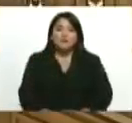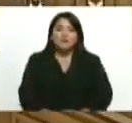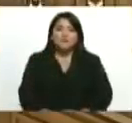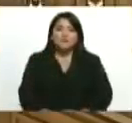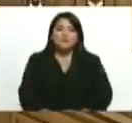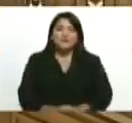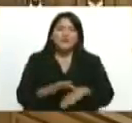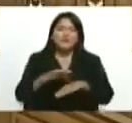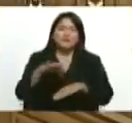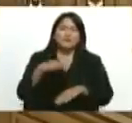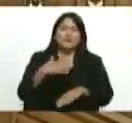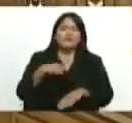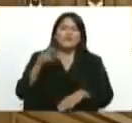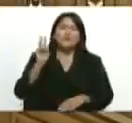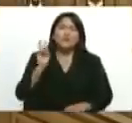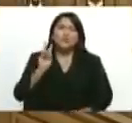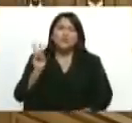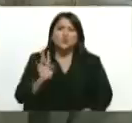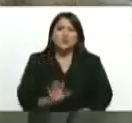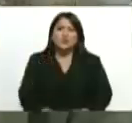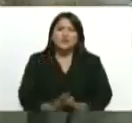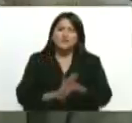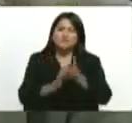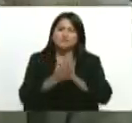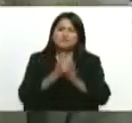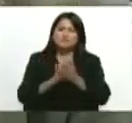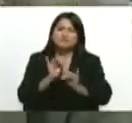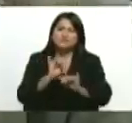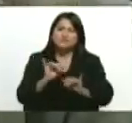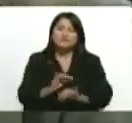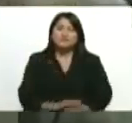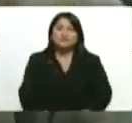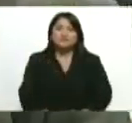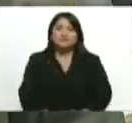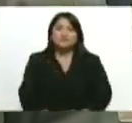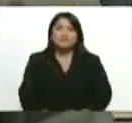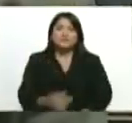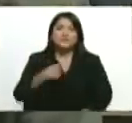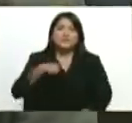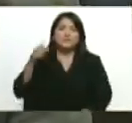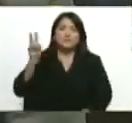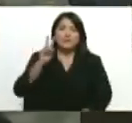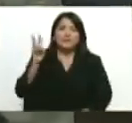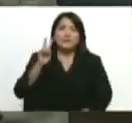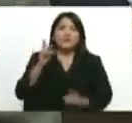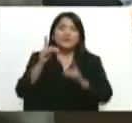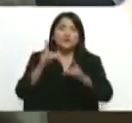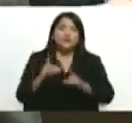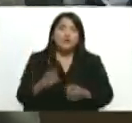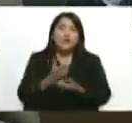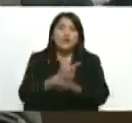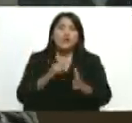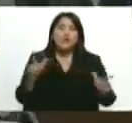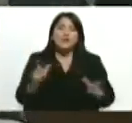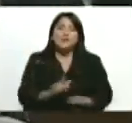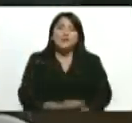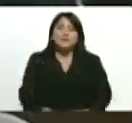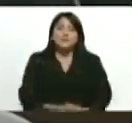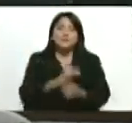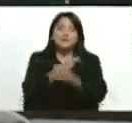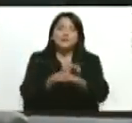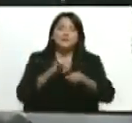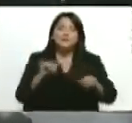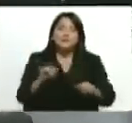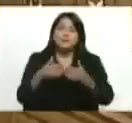Dejen quieta a Venezuela de una vez por todas. Este país decidió ser libre, soberano,